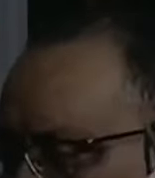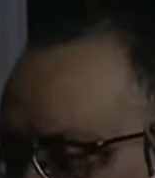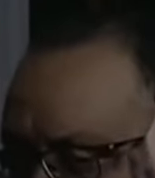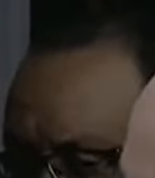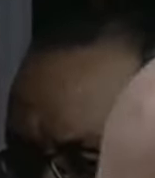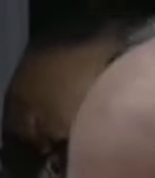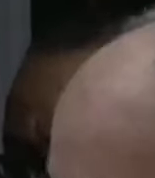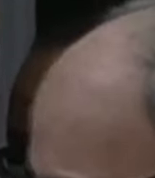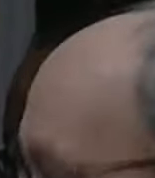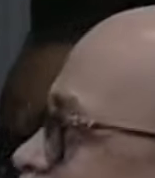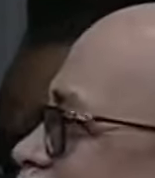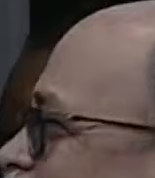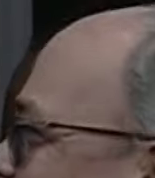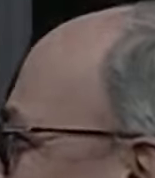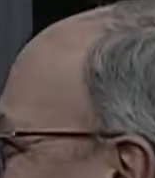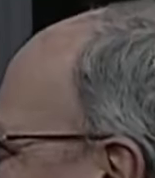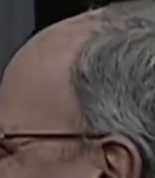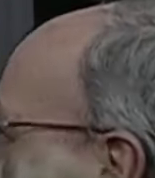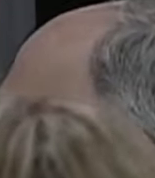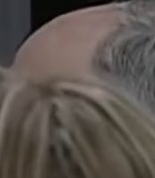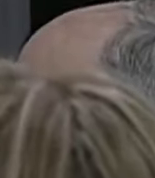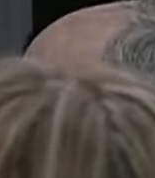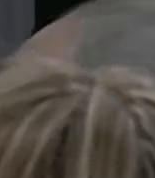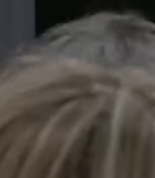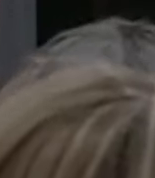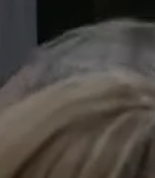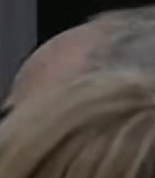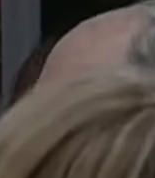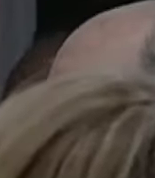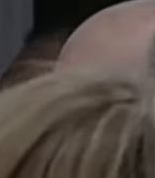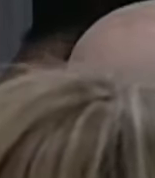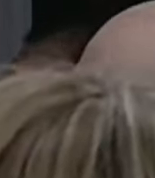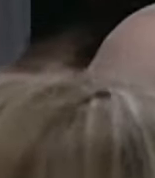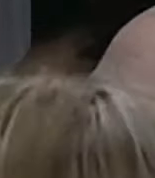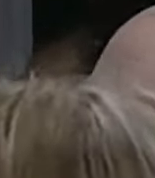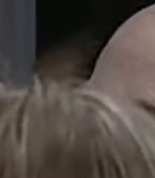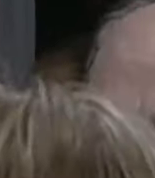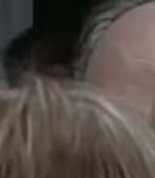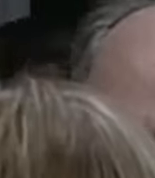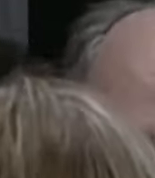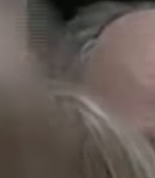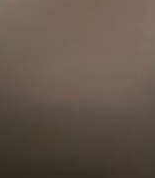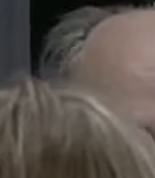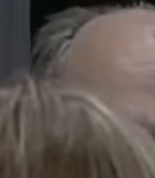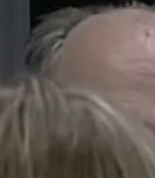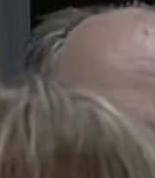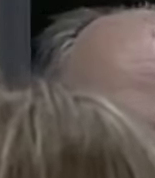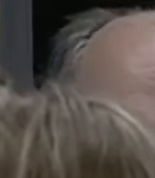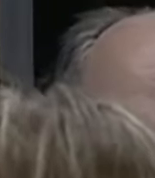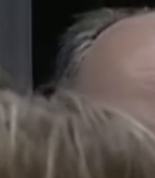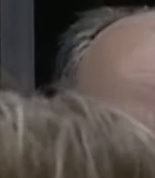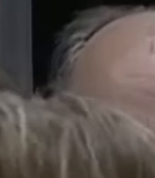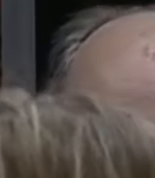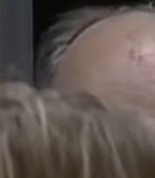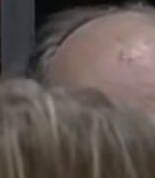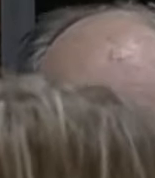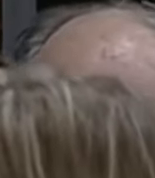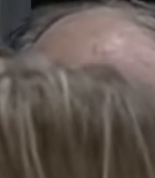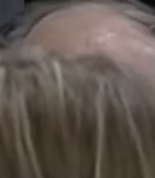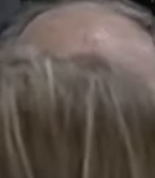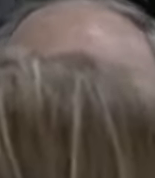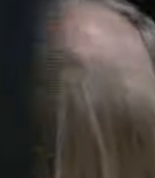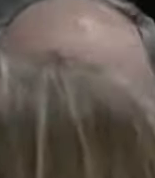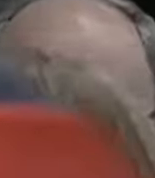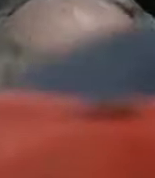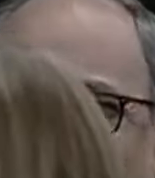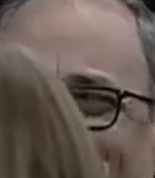presidente constitucional de la República Bolivariana de Venezuela. Transmitimos a esta hora desde el Palacio de Miraflores a propósito